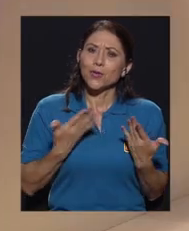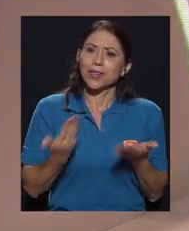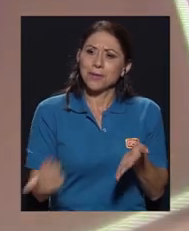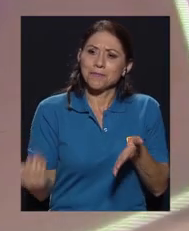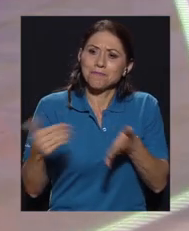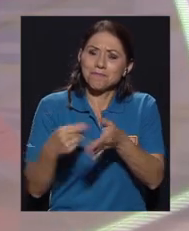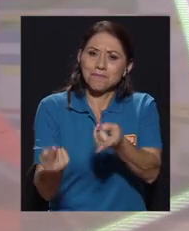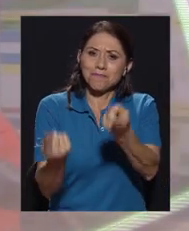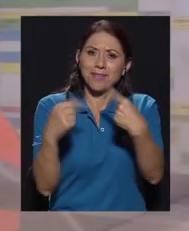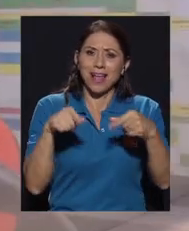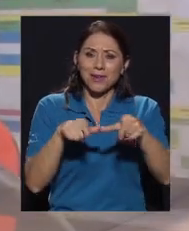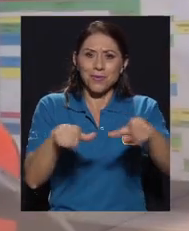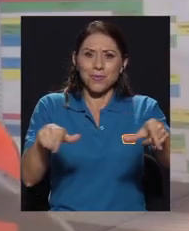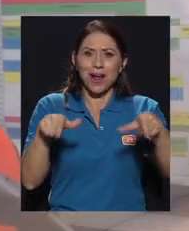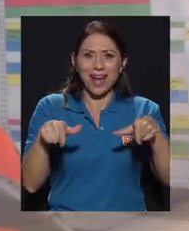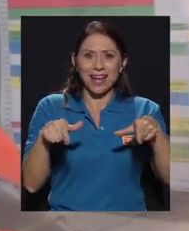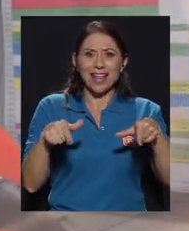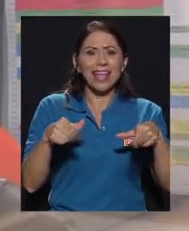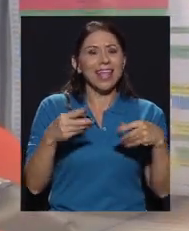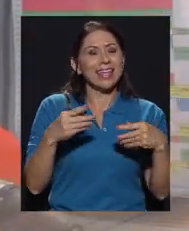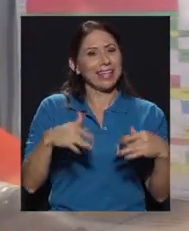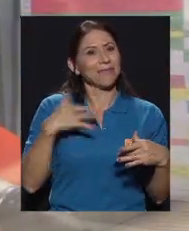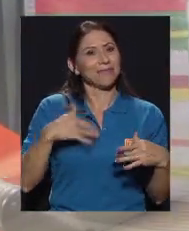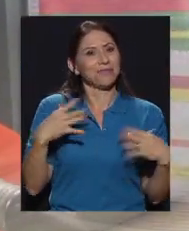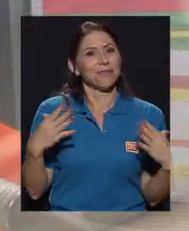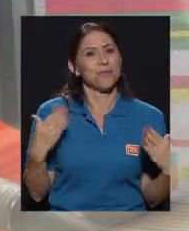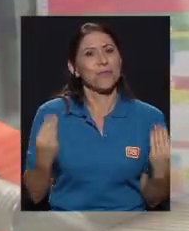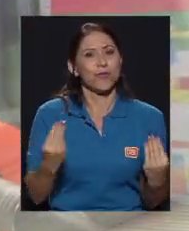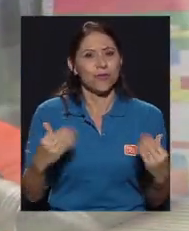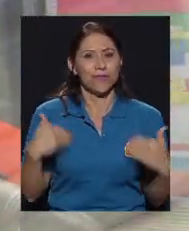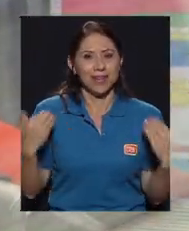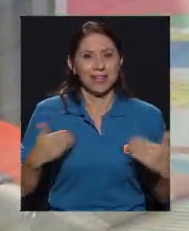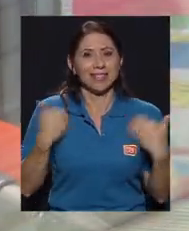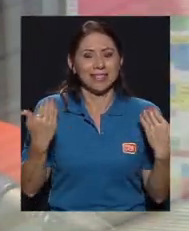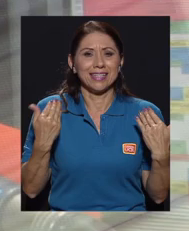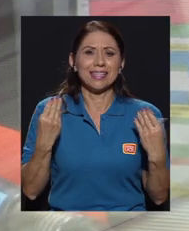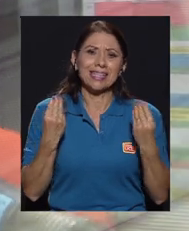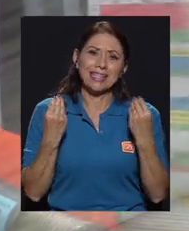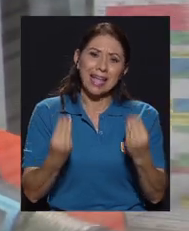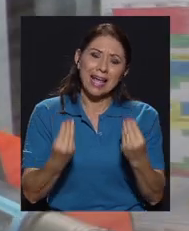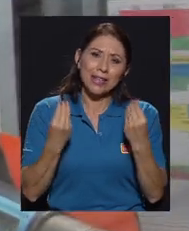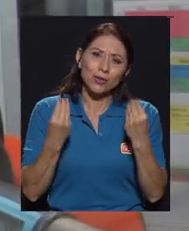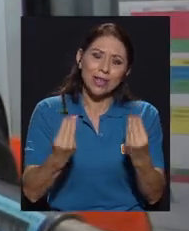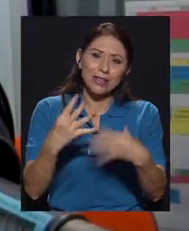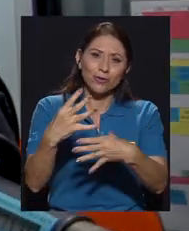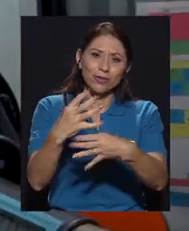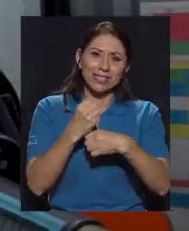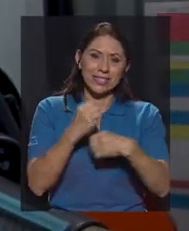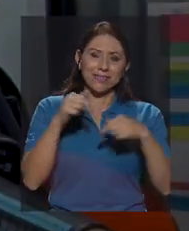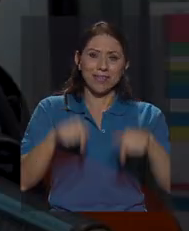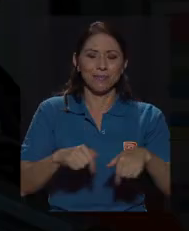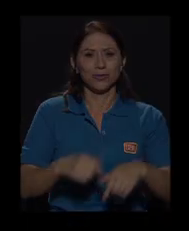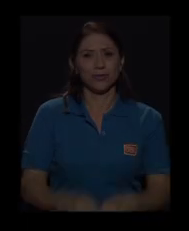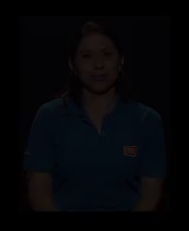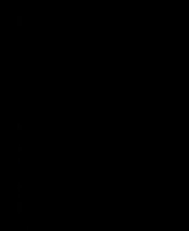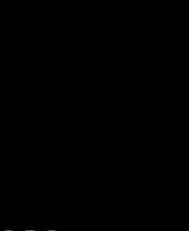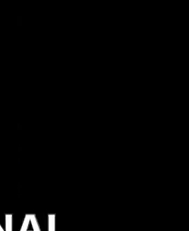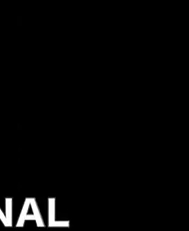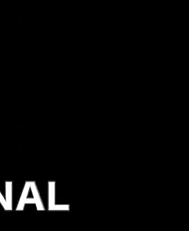haber regresado al lugar en el que fuimos muy felices y en el que tanto, tanto recibimos.